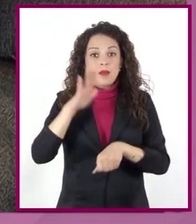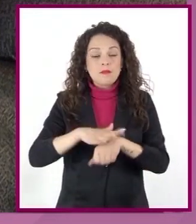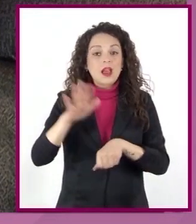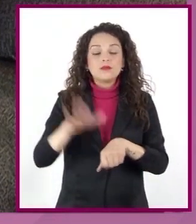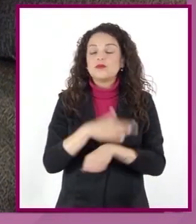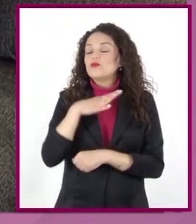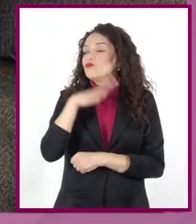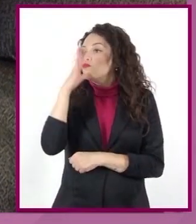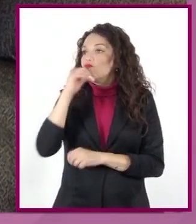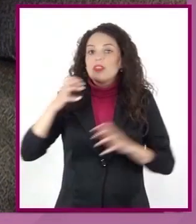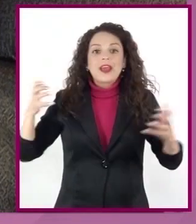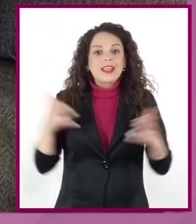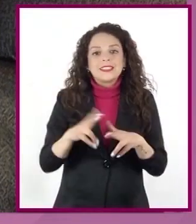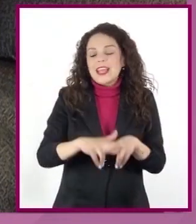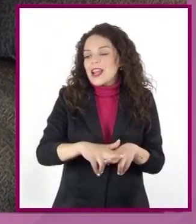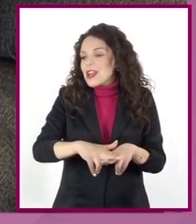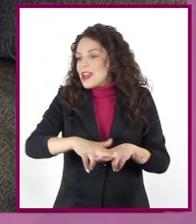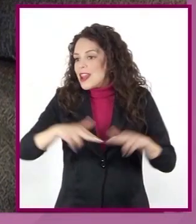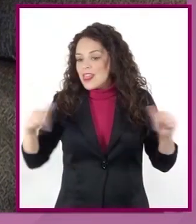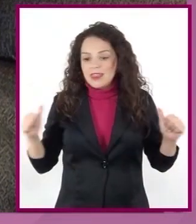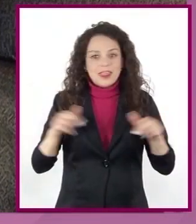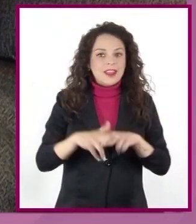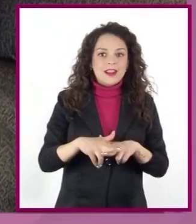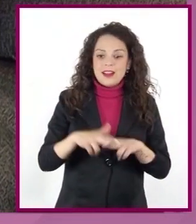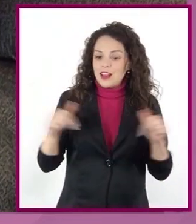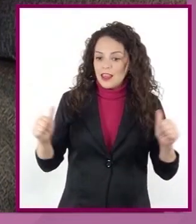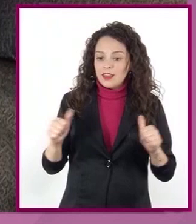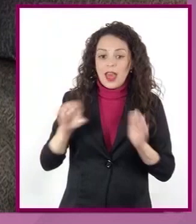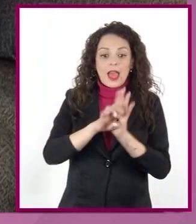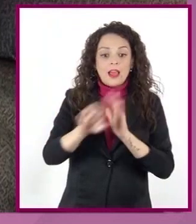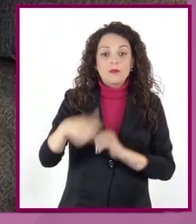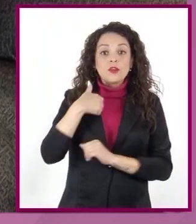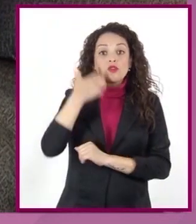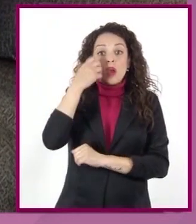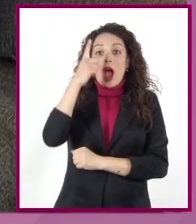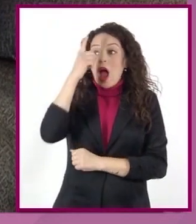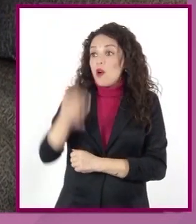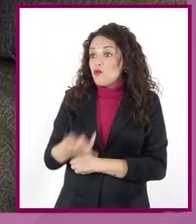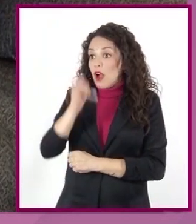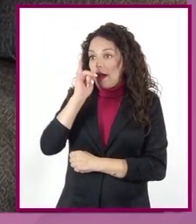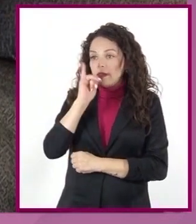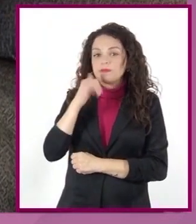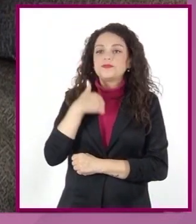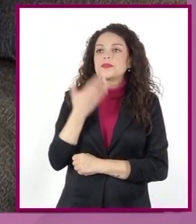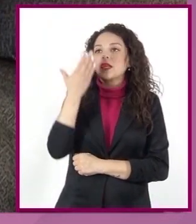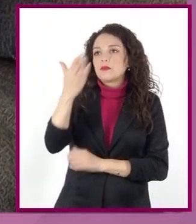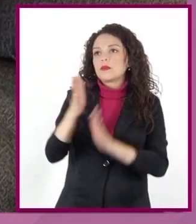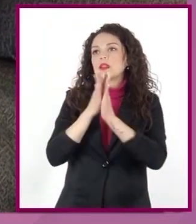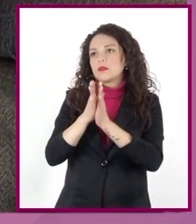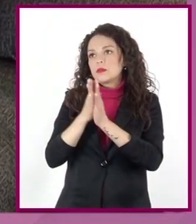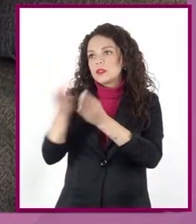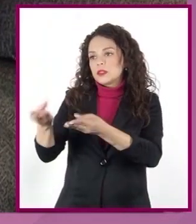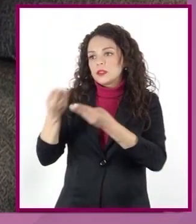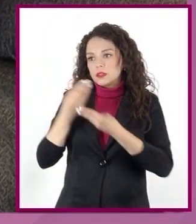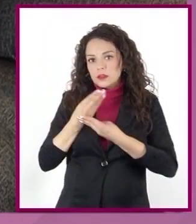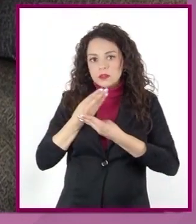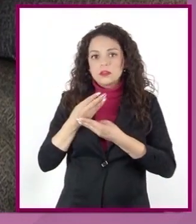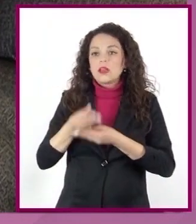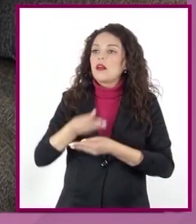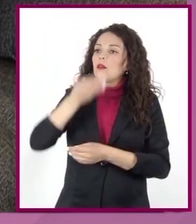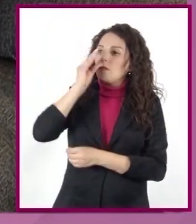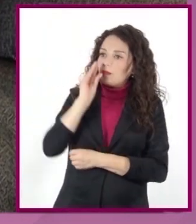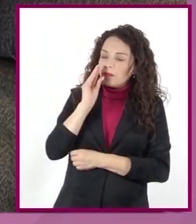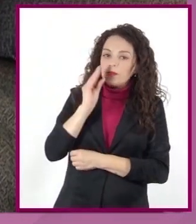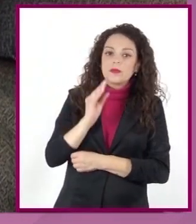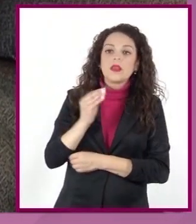nada es literalmente nada. Si yo quería, por ejemplo, tomar agua, tenía que pedir que me trajeran, que me dieran de tomar en la boca, que me dieran de comer en la boca.